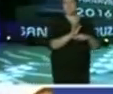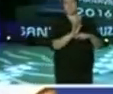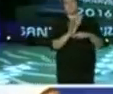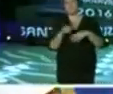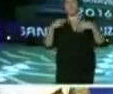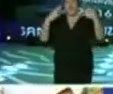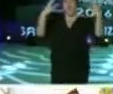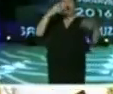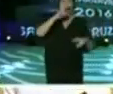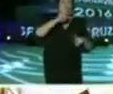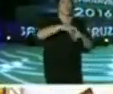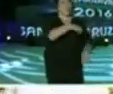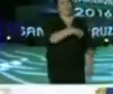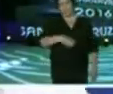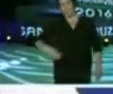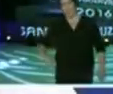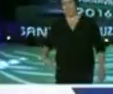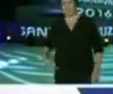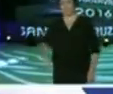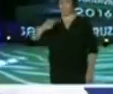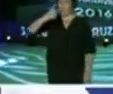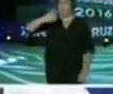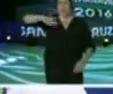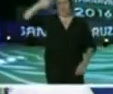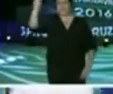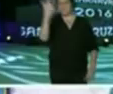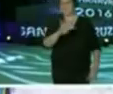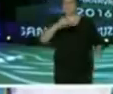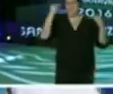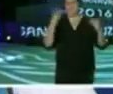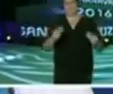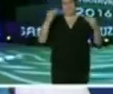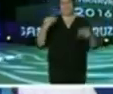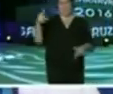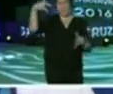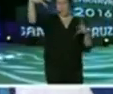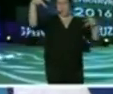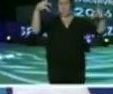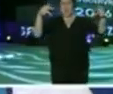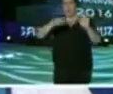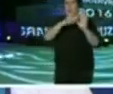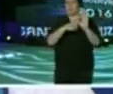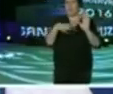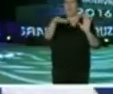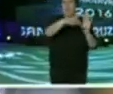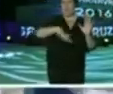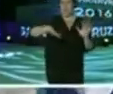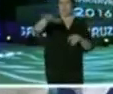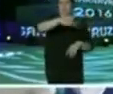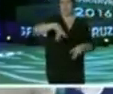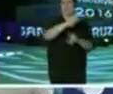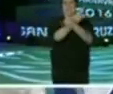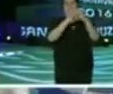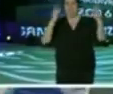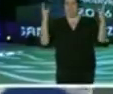Ocho nombres guanches, una superproducción rodada íntegramente en los parajes naturales de la